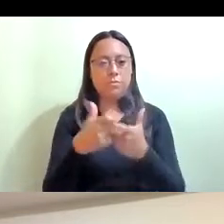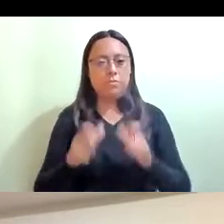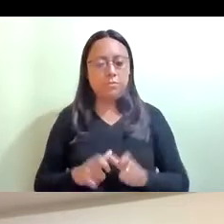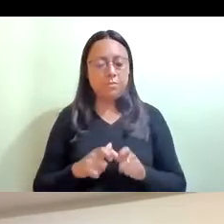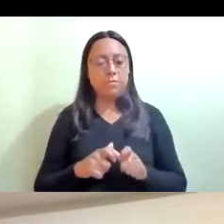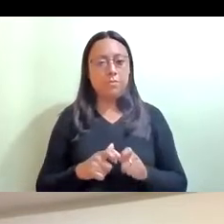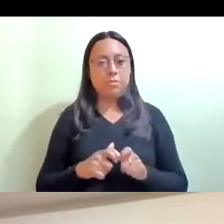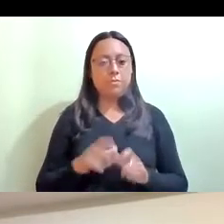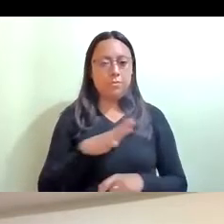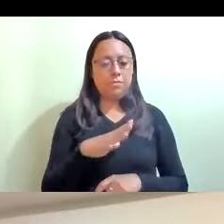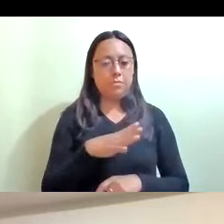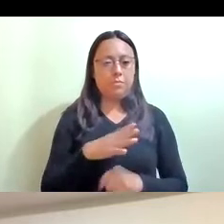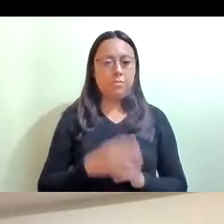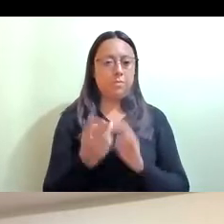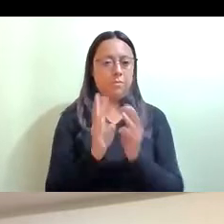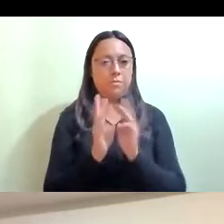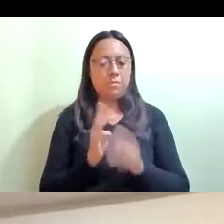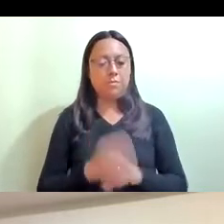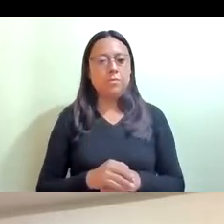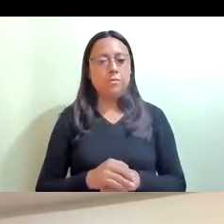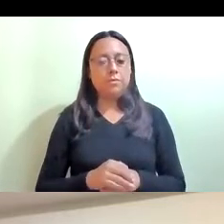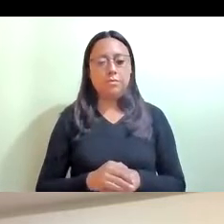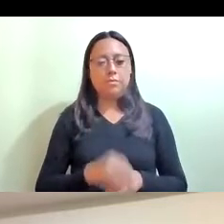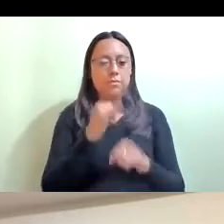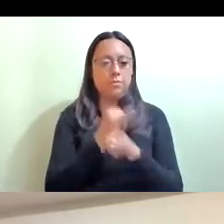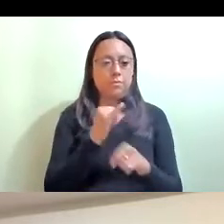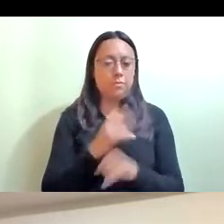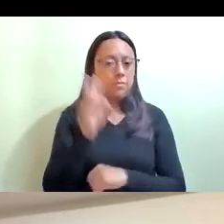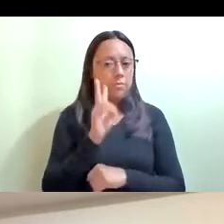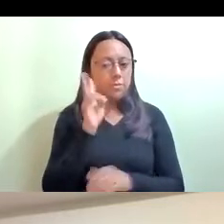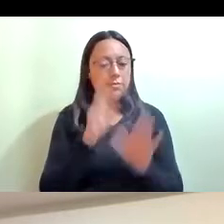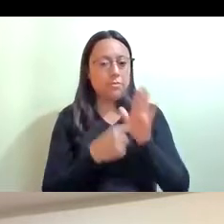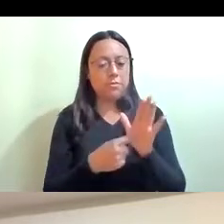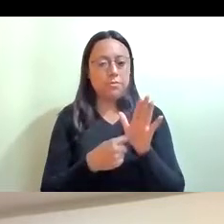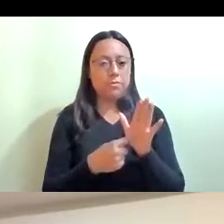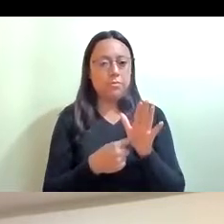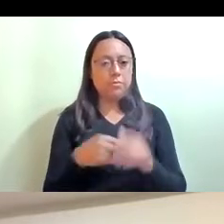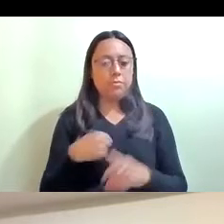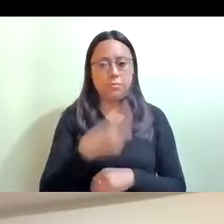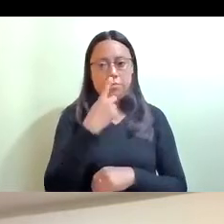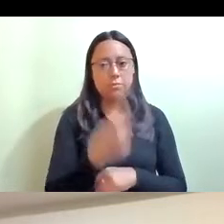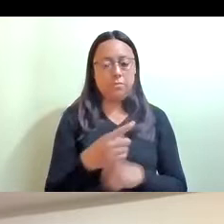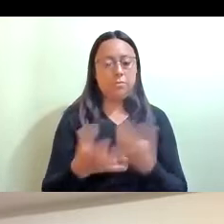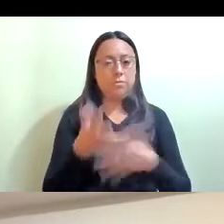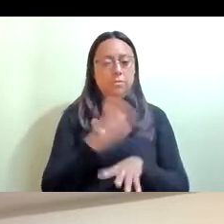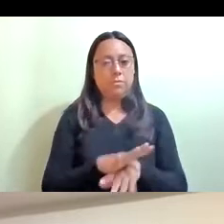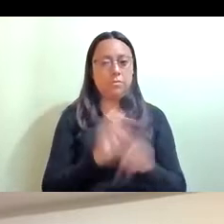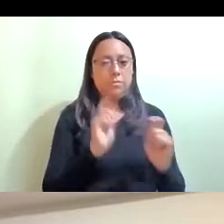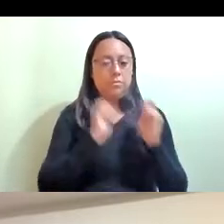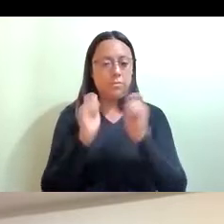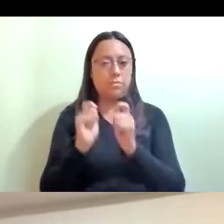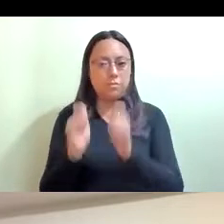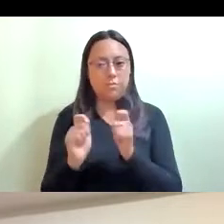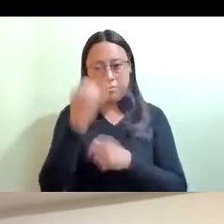tenemos en versión electrónica las pruebas de lo que comenté sobre los turnos de las iniciativas 7